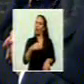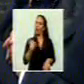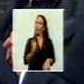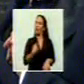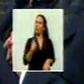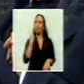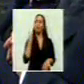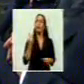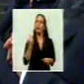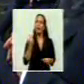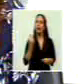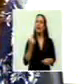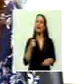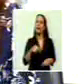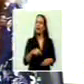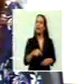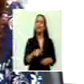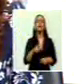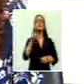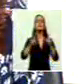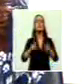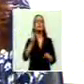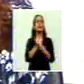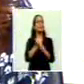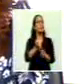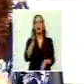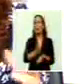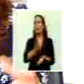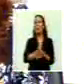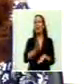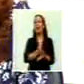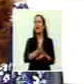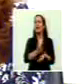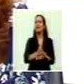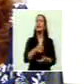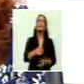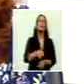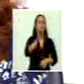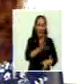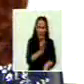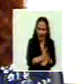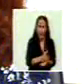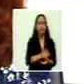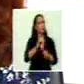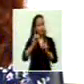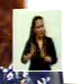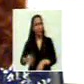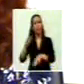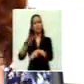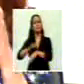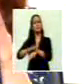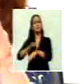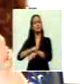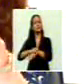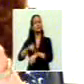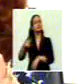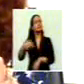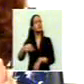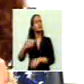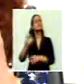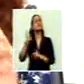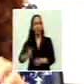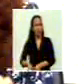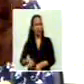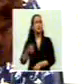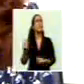son los derechos de los trabajadores, no son solamente los derechos, son también las responsabilidades, establece algo muy importante,